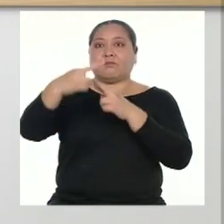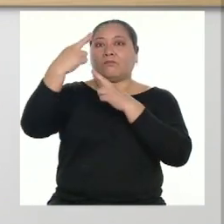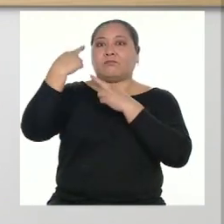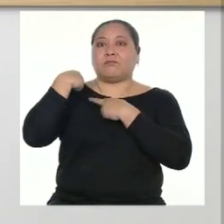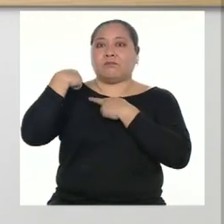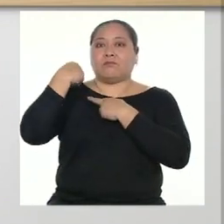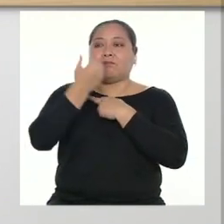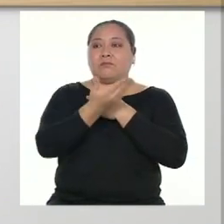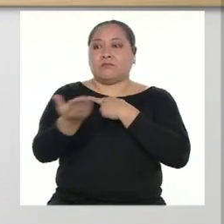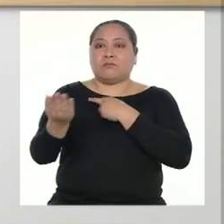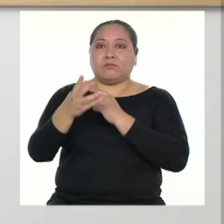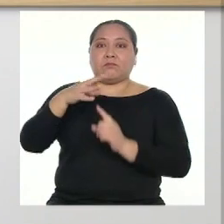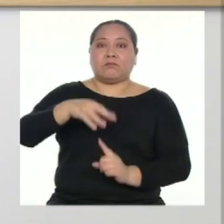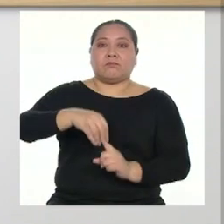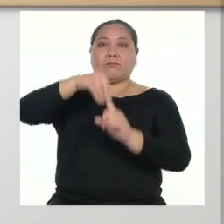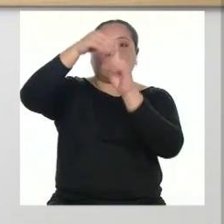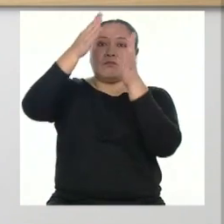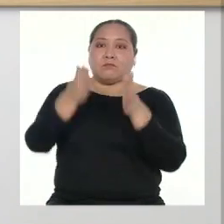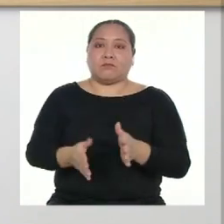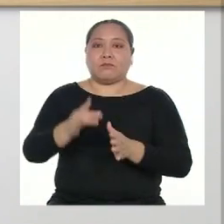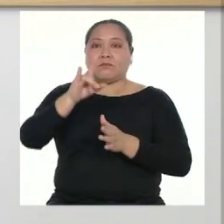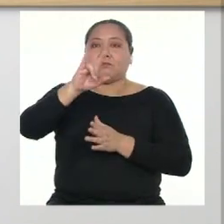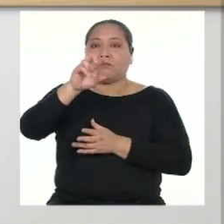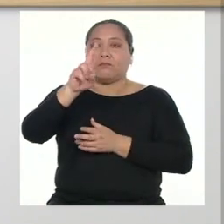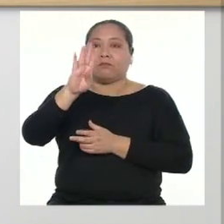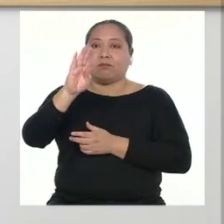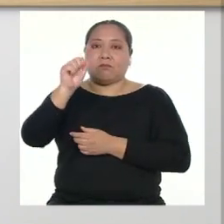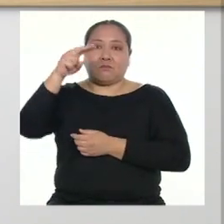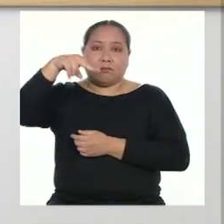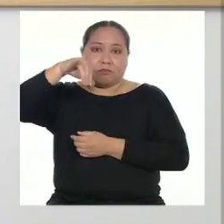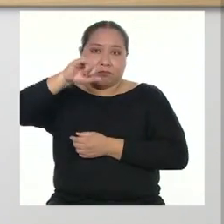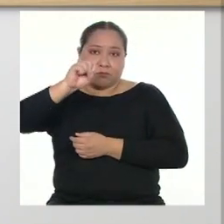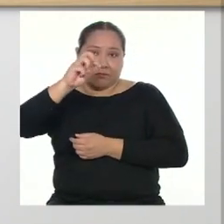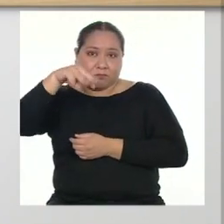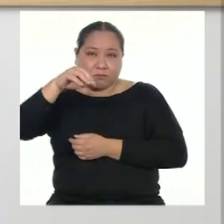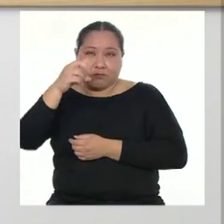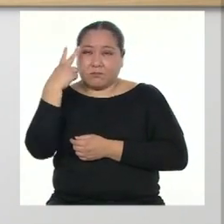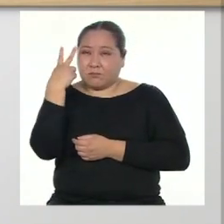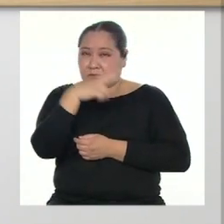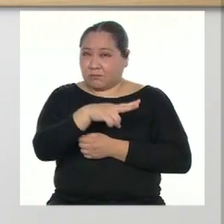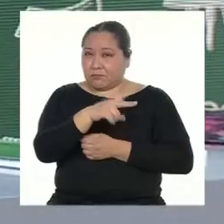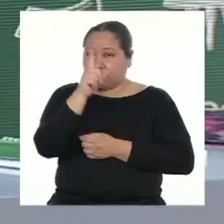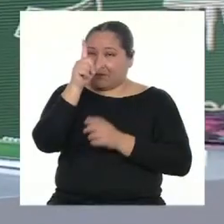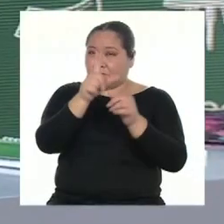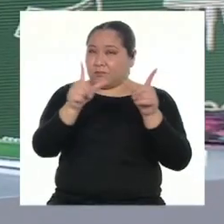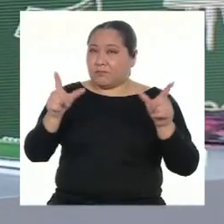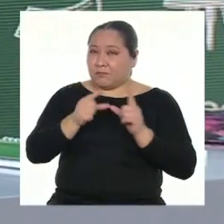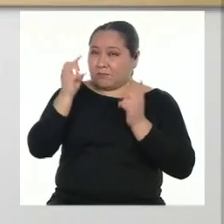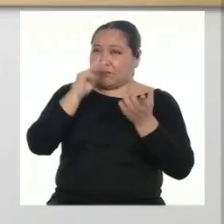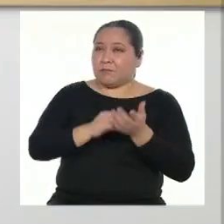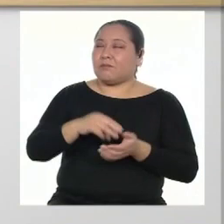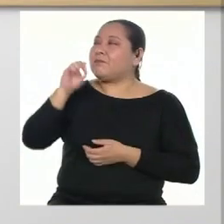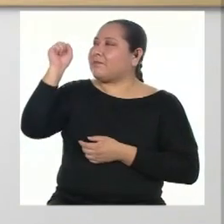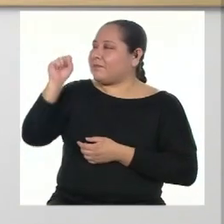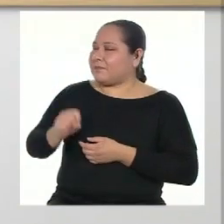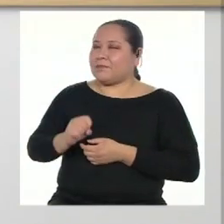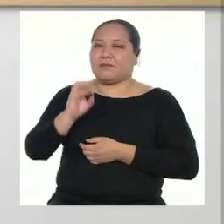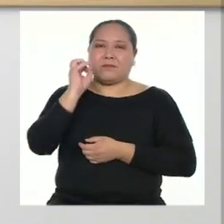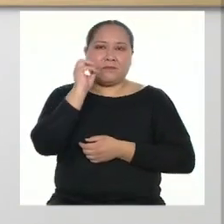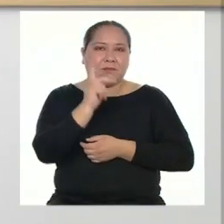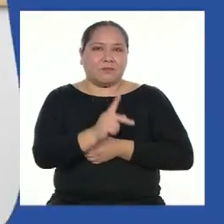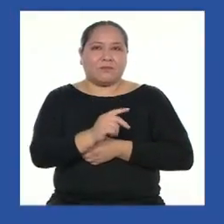las y los especialistas en urbanismo. ¿Te parece si vemos una ciudad más? Claro, profesora. Muy